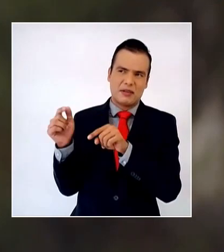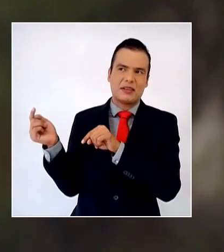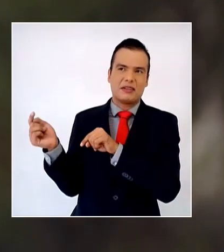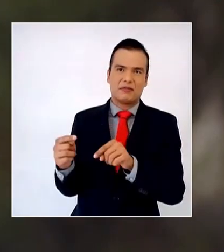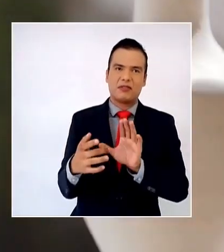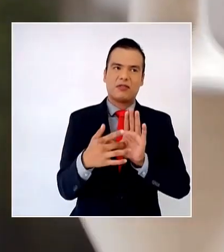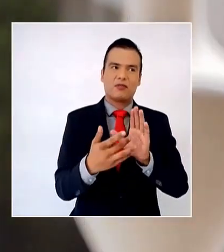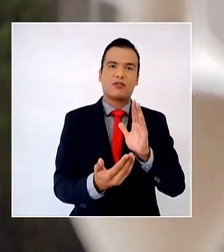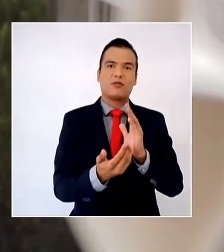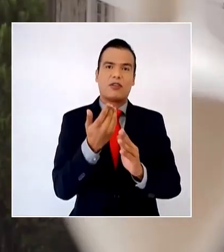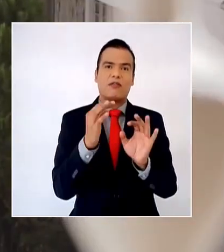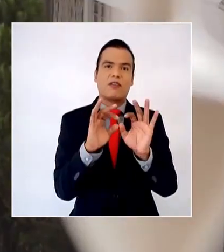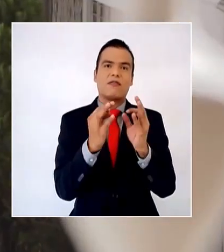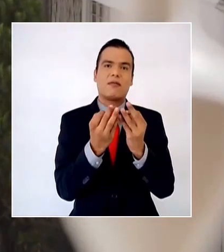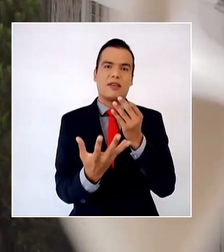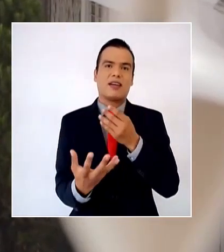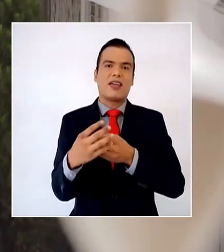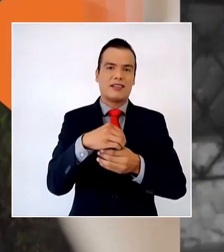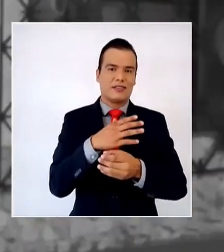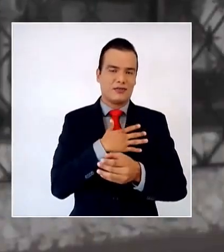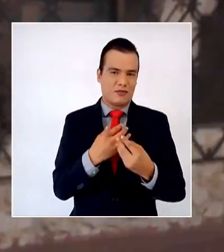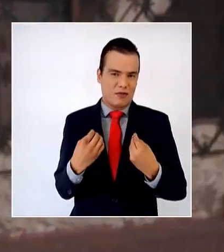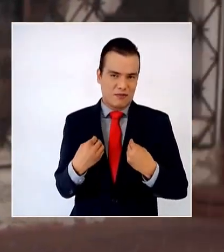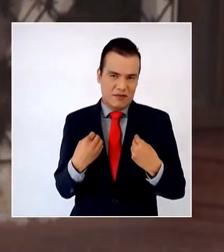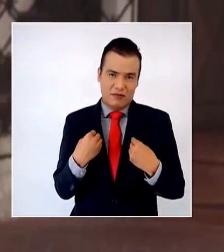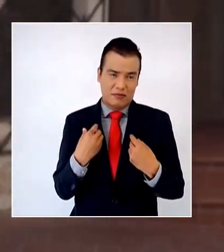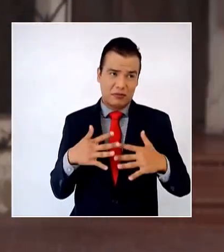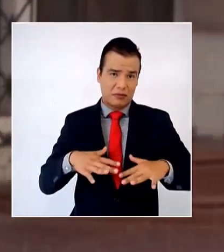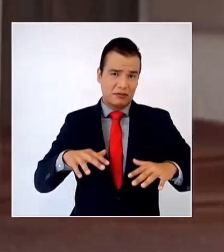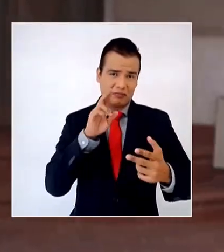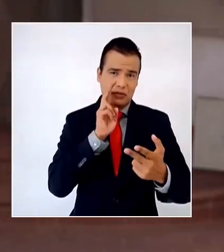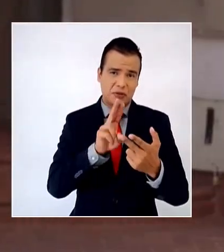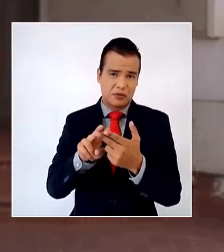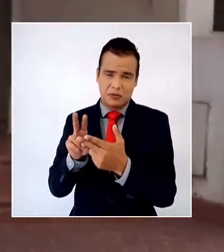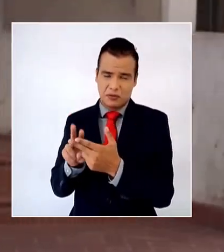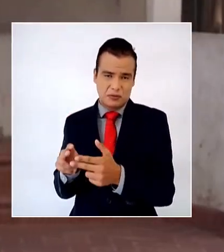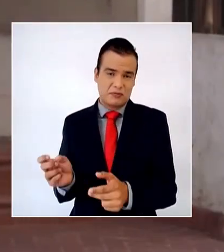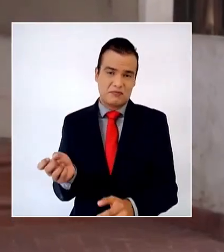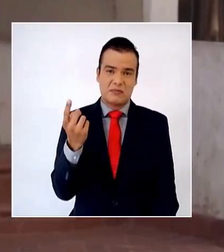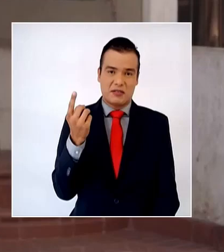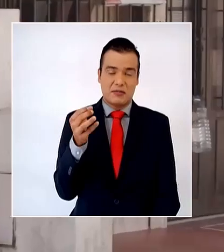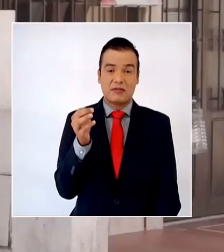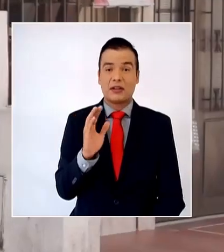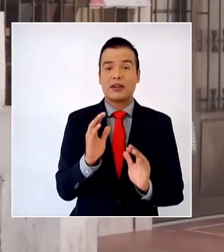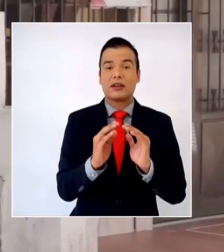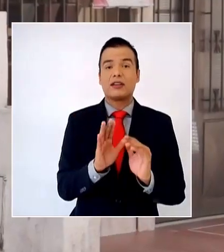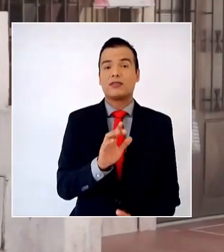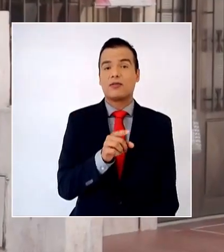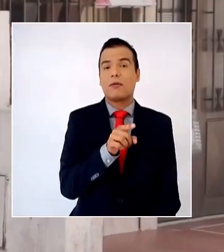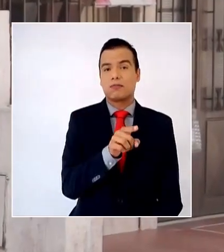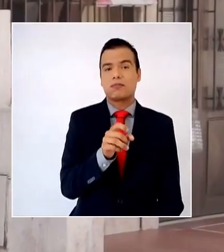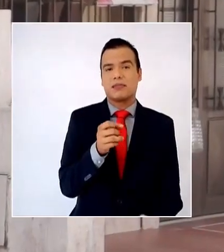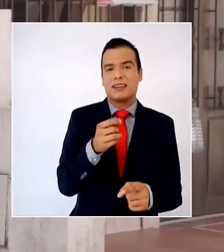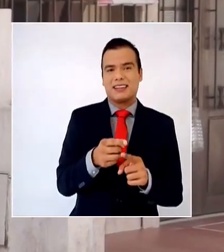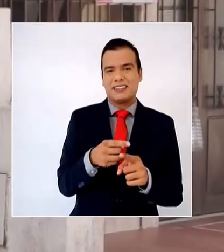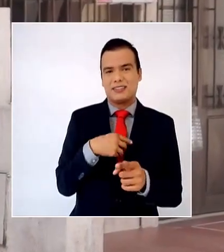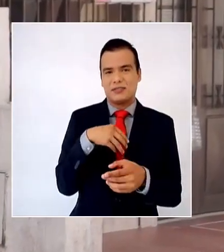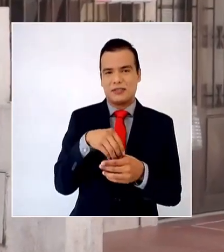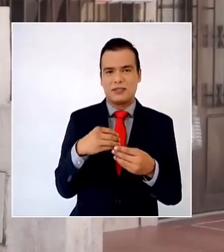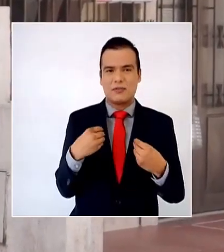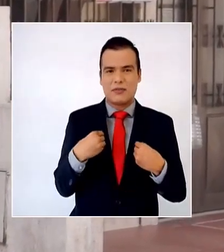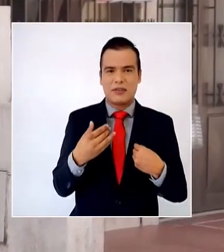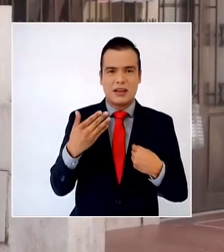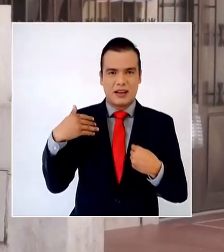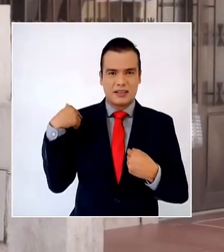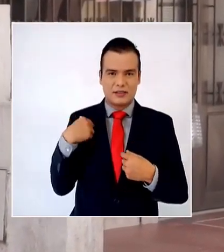nueva casa y a conocer el barrio. Pues esa era la casa donde estudié. Y este segundo piso